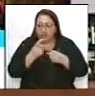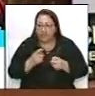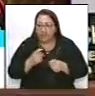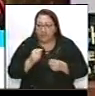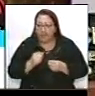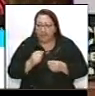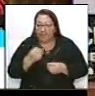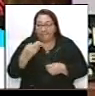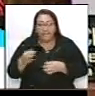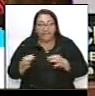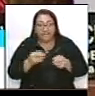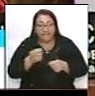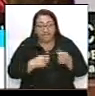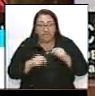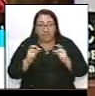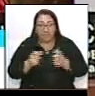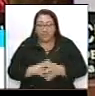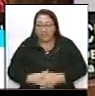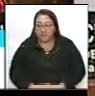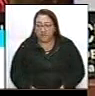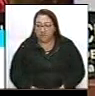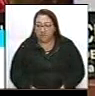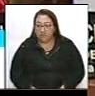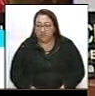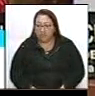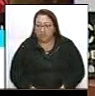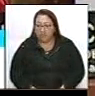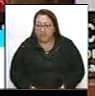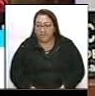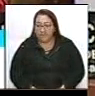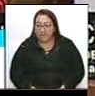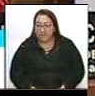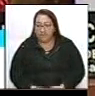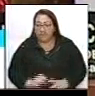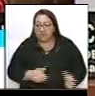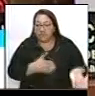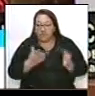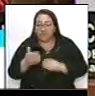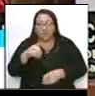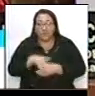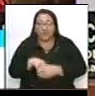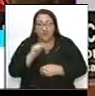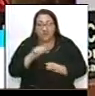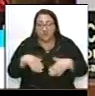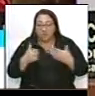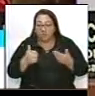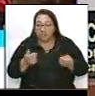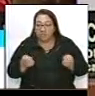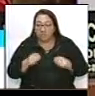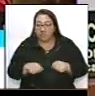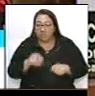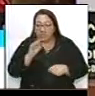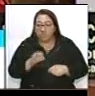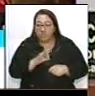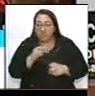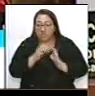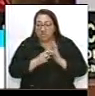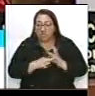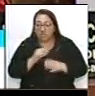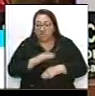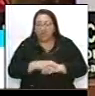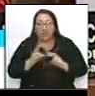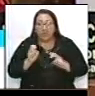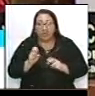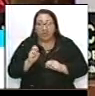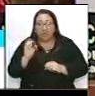como siempre se ha manejado en esta comisión, sí pasemos a una votación para ver si es posible la postergación y reprogramación sobre este